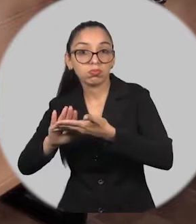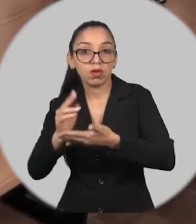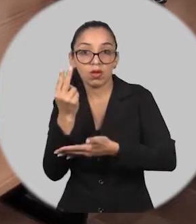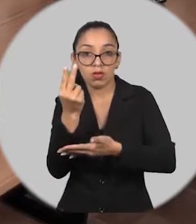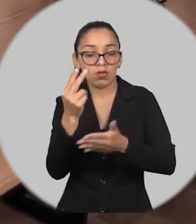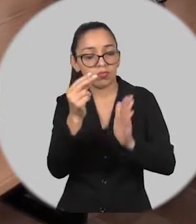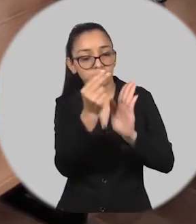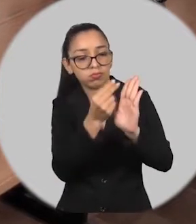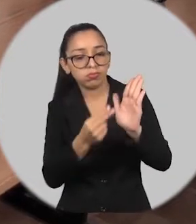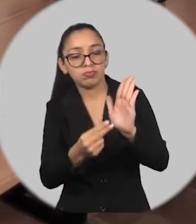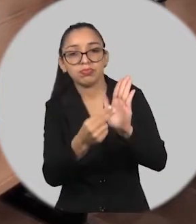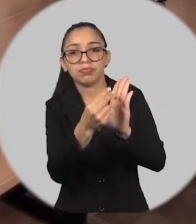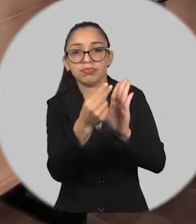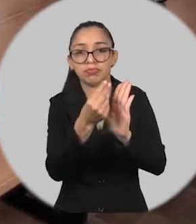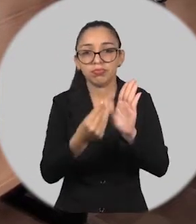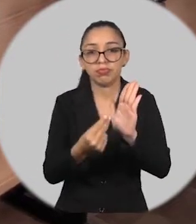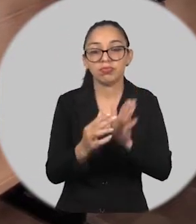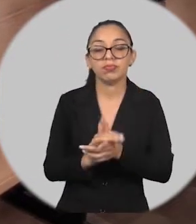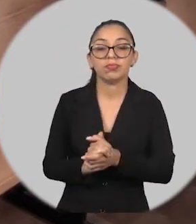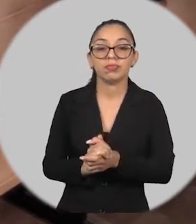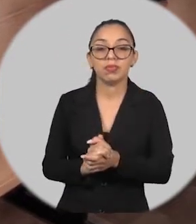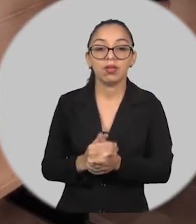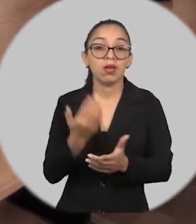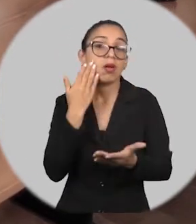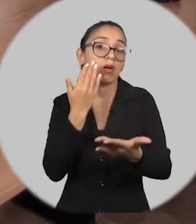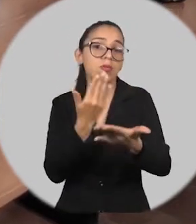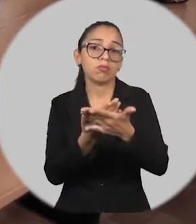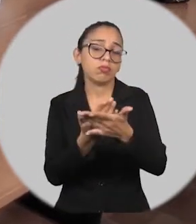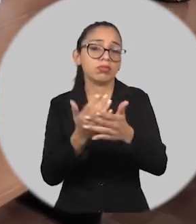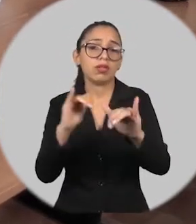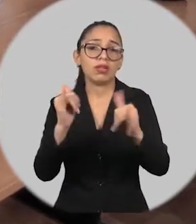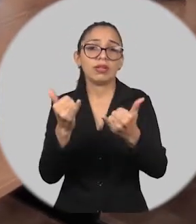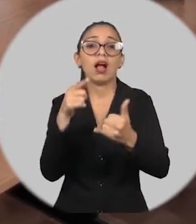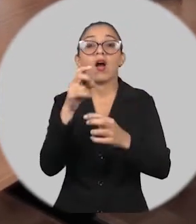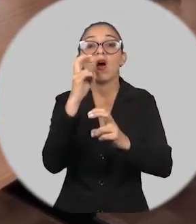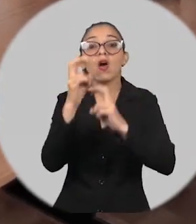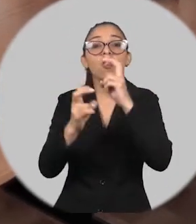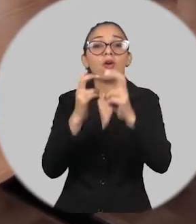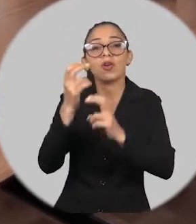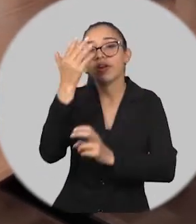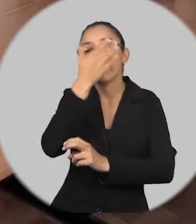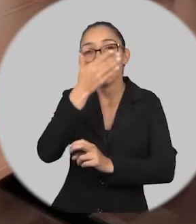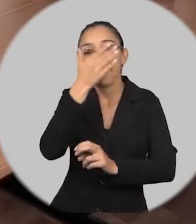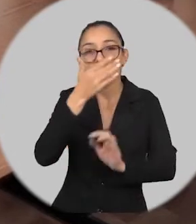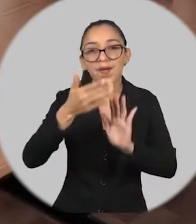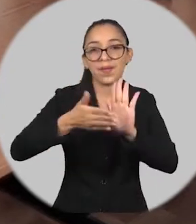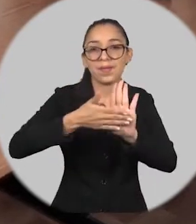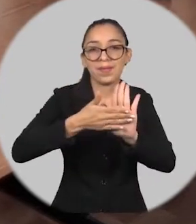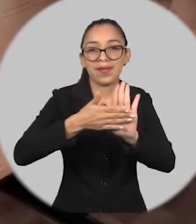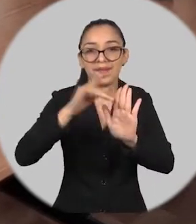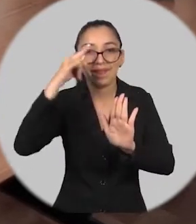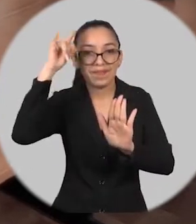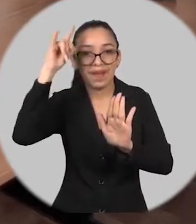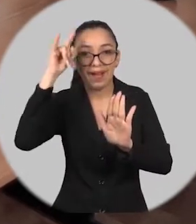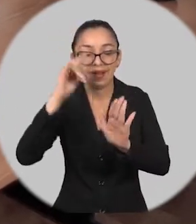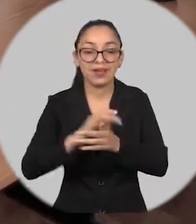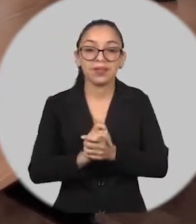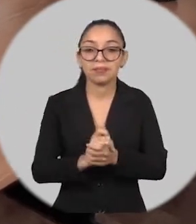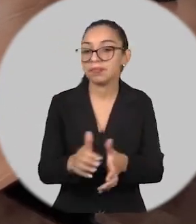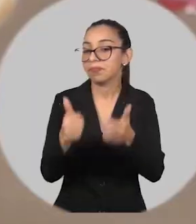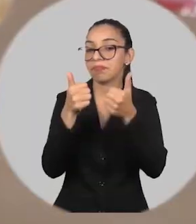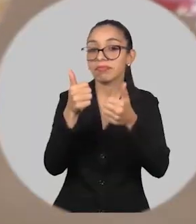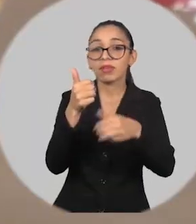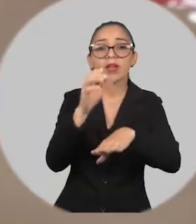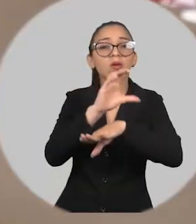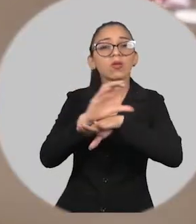y acá, como les mostré, es poner el acrílico negro en las patitas. ¿Cómo seguimos? Con el